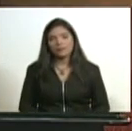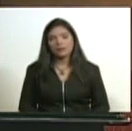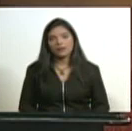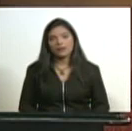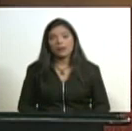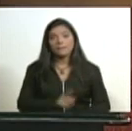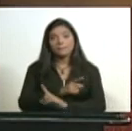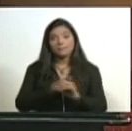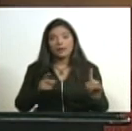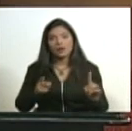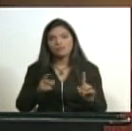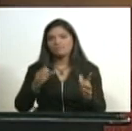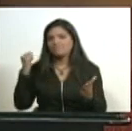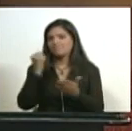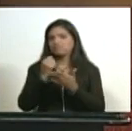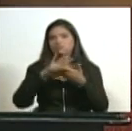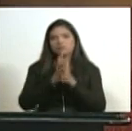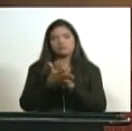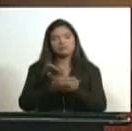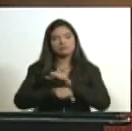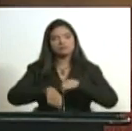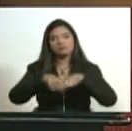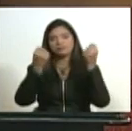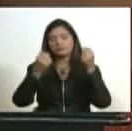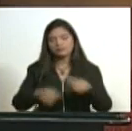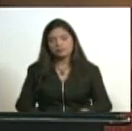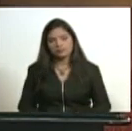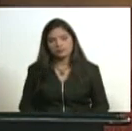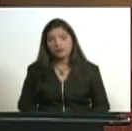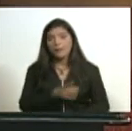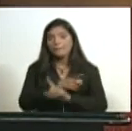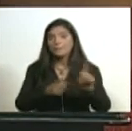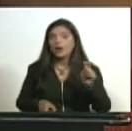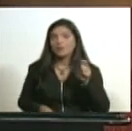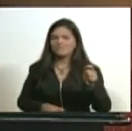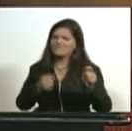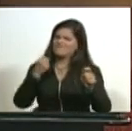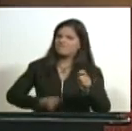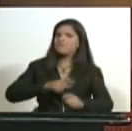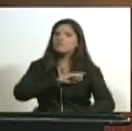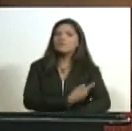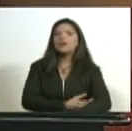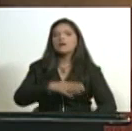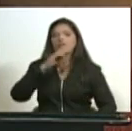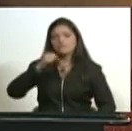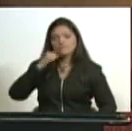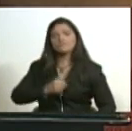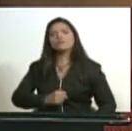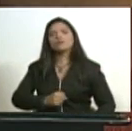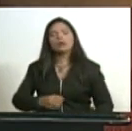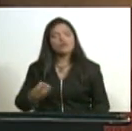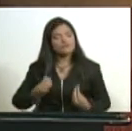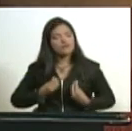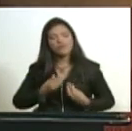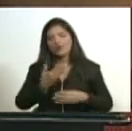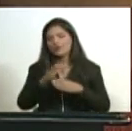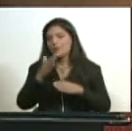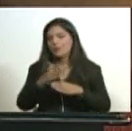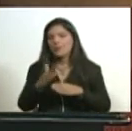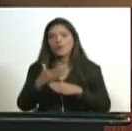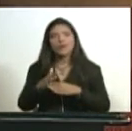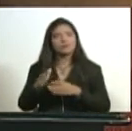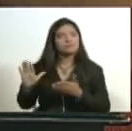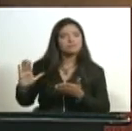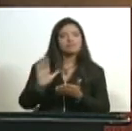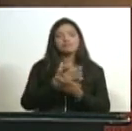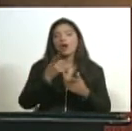Herodes, la apuñalearon, la degollaron. Pero esta niña es tan brava que sobrevivió a los puñales de la oligarquía de